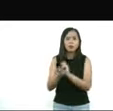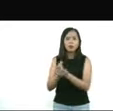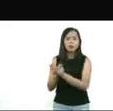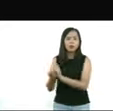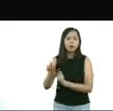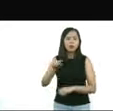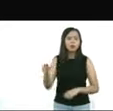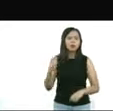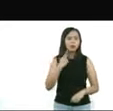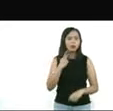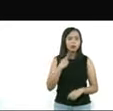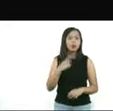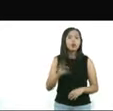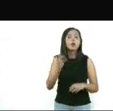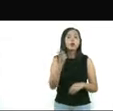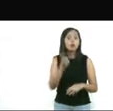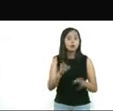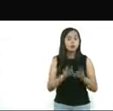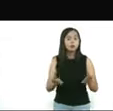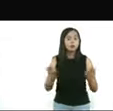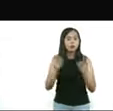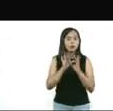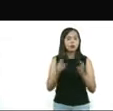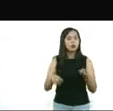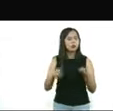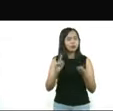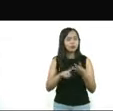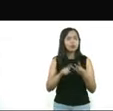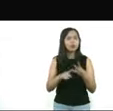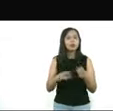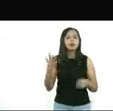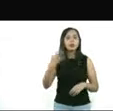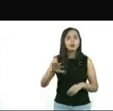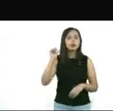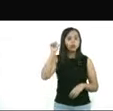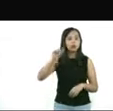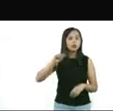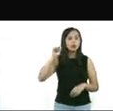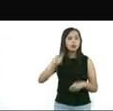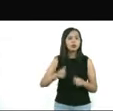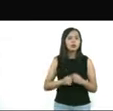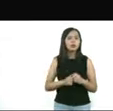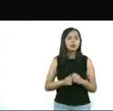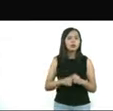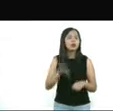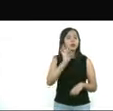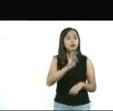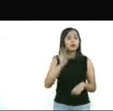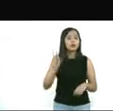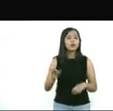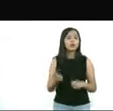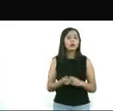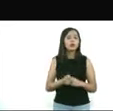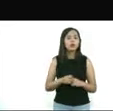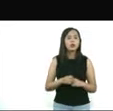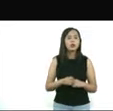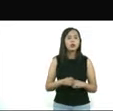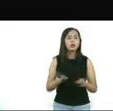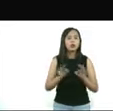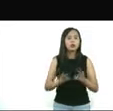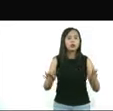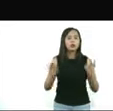esa razón es importante. Pero la otra, tercera, el 10 de abril coincide con una fecha